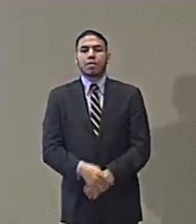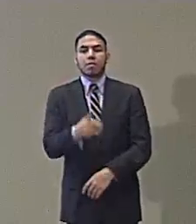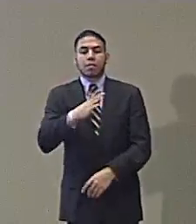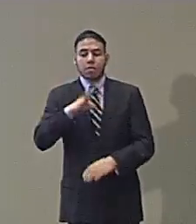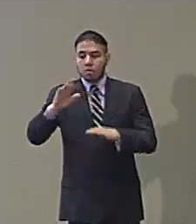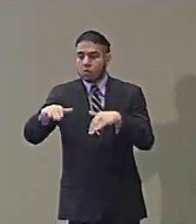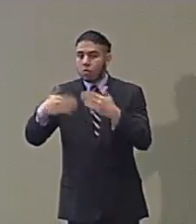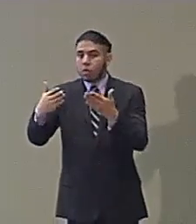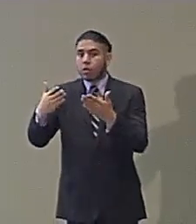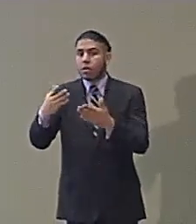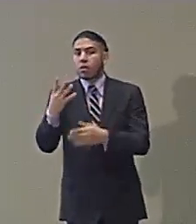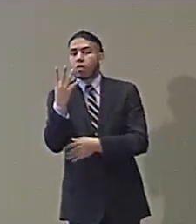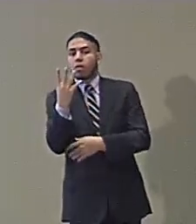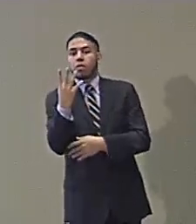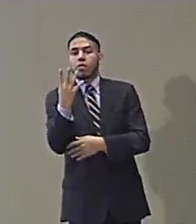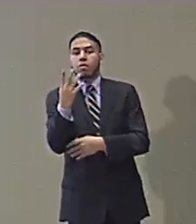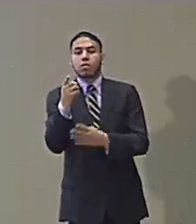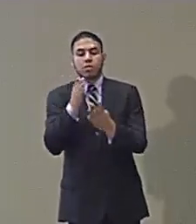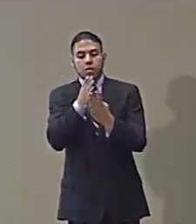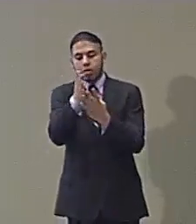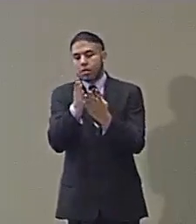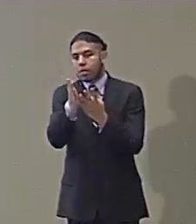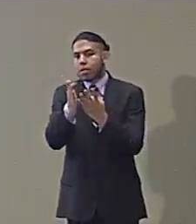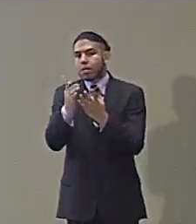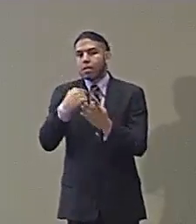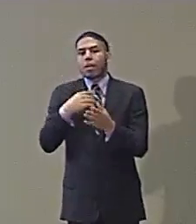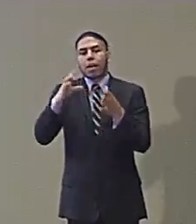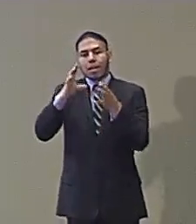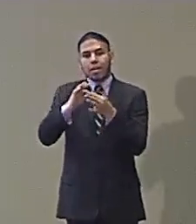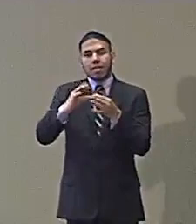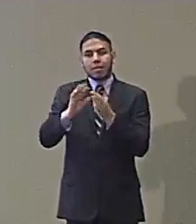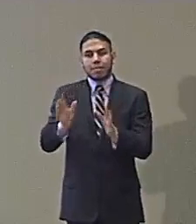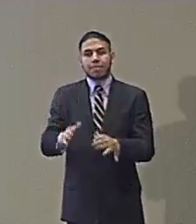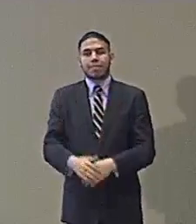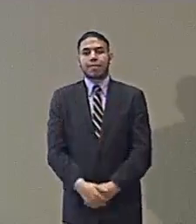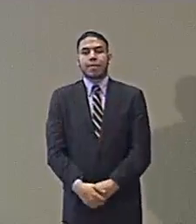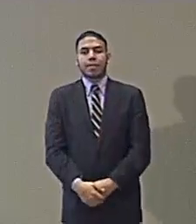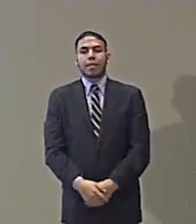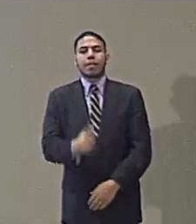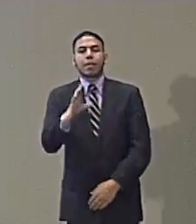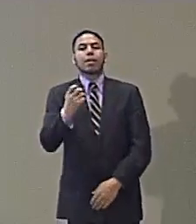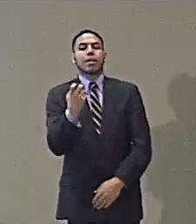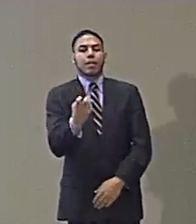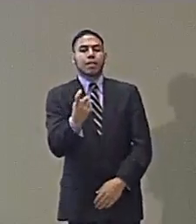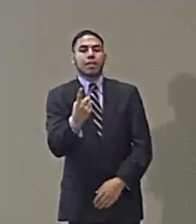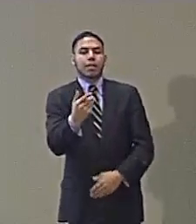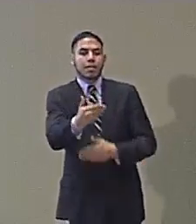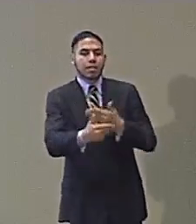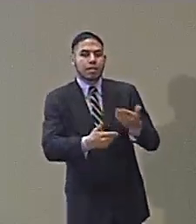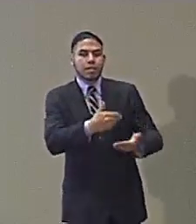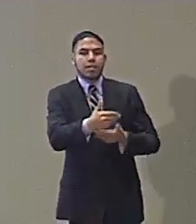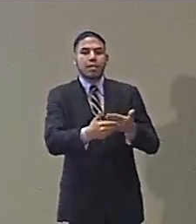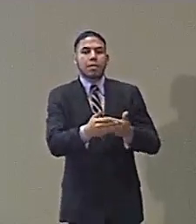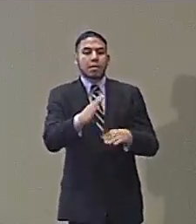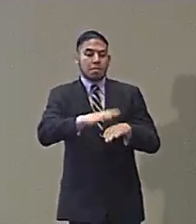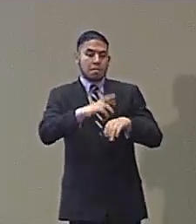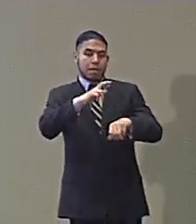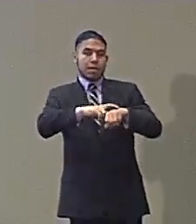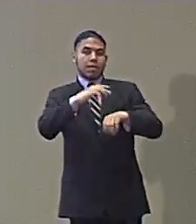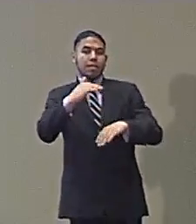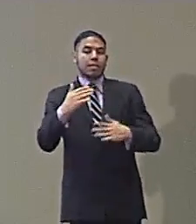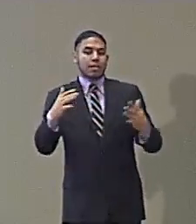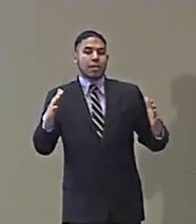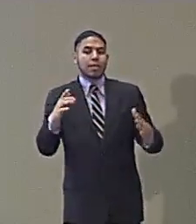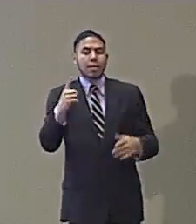de estos cuatro destinos turísticos grandes que hemos mencionado y son los que nos dan servicio a la mayoría la gran mayoría de los